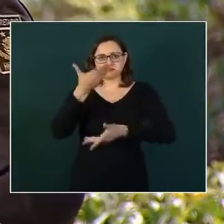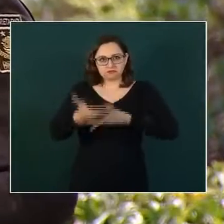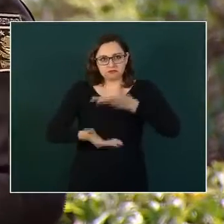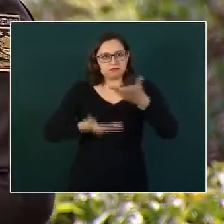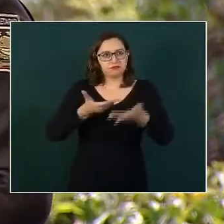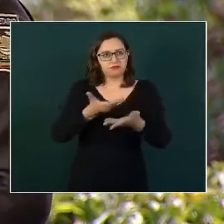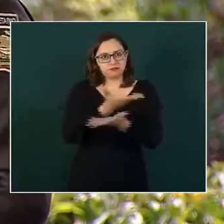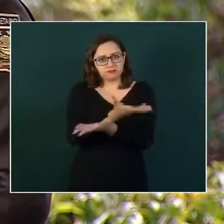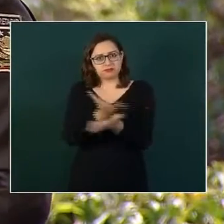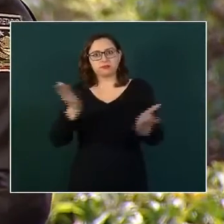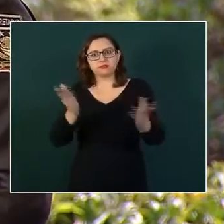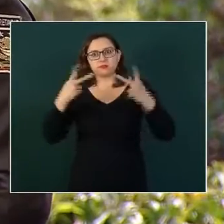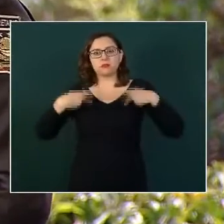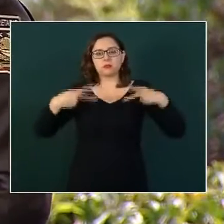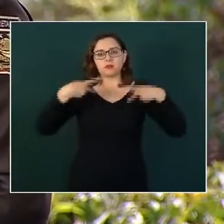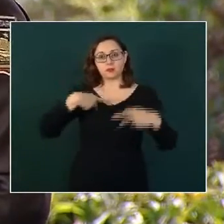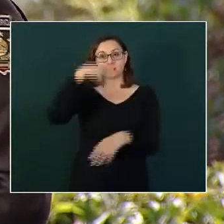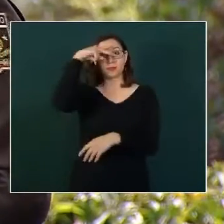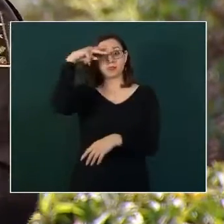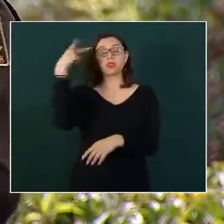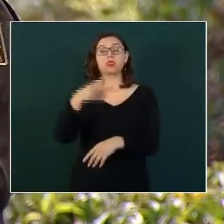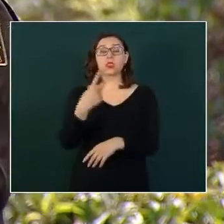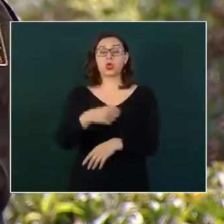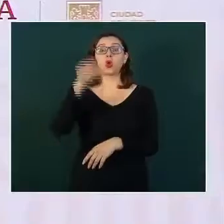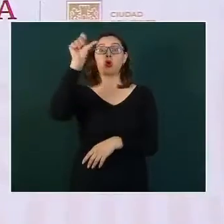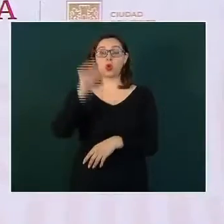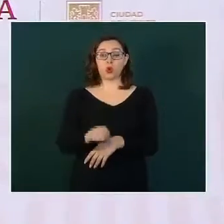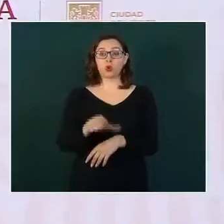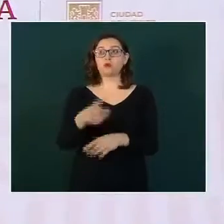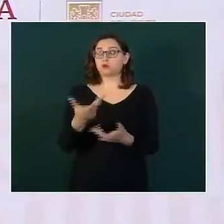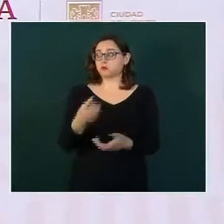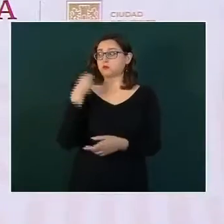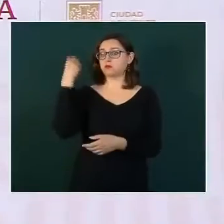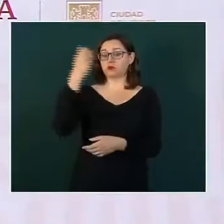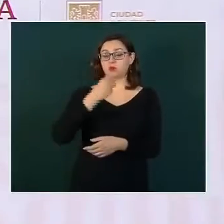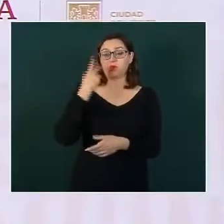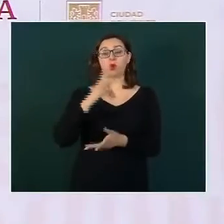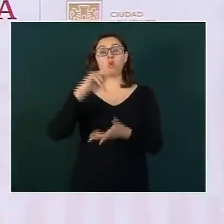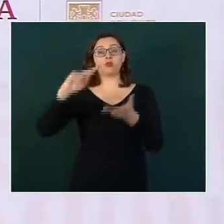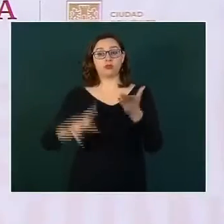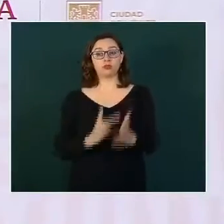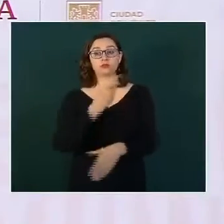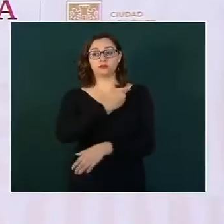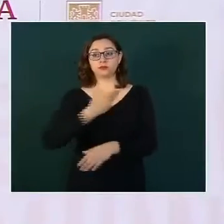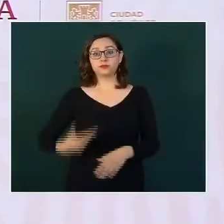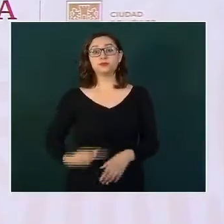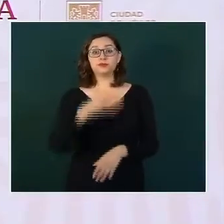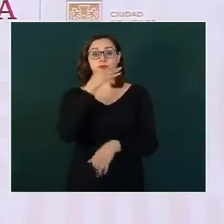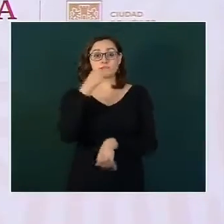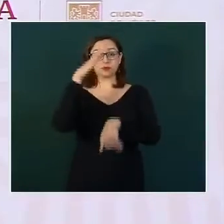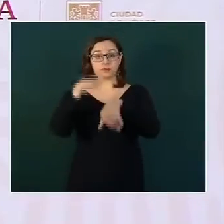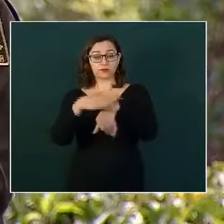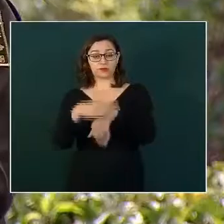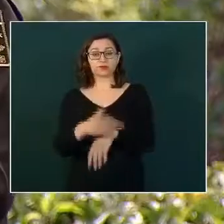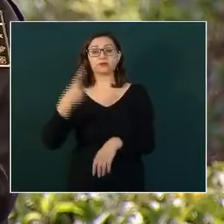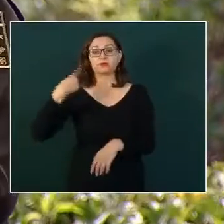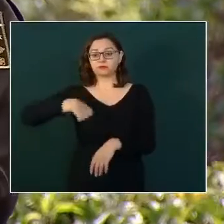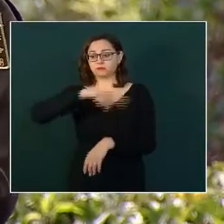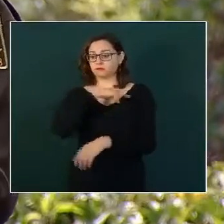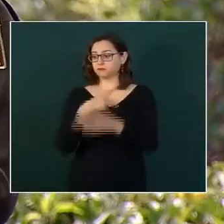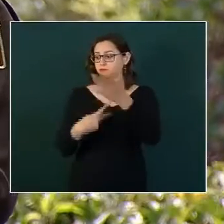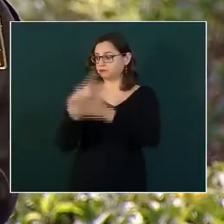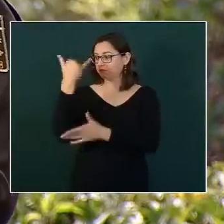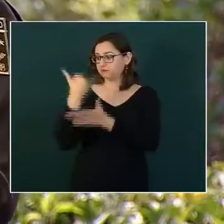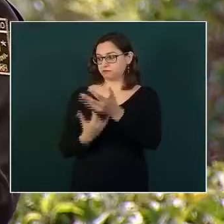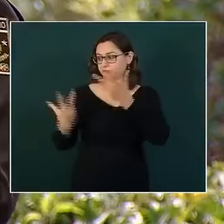mexicanos. Por ello, en el marco de esta ceremonia, le reiteramos, señor presidente, que seguiremos acompañando su proyecto